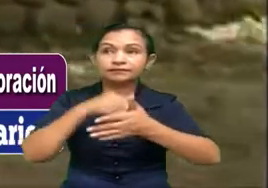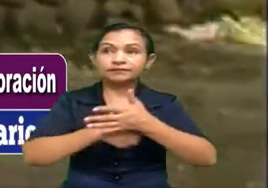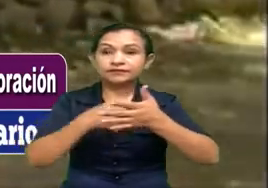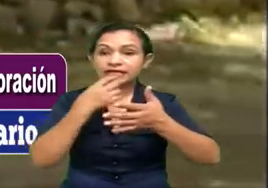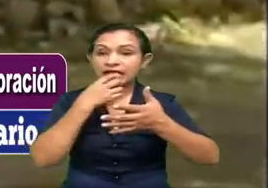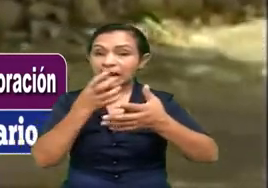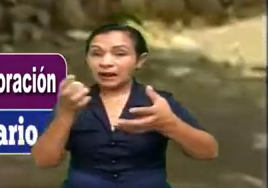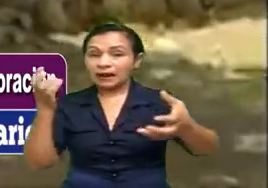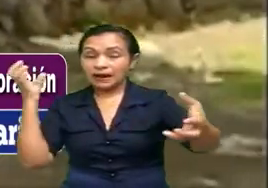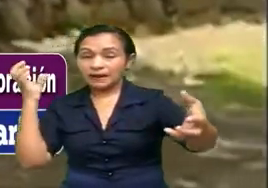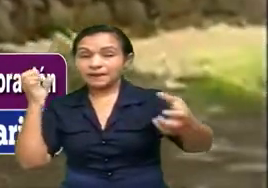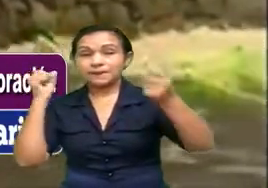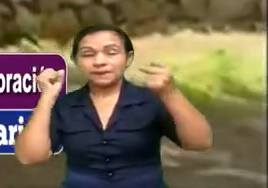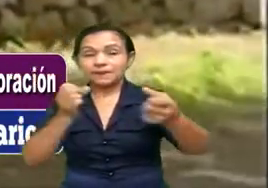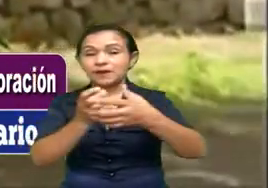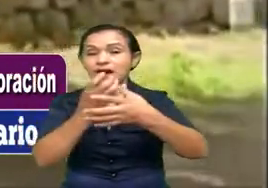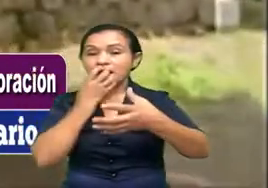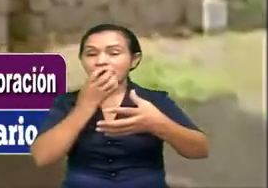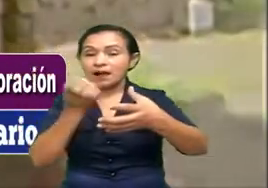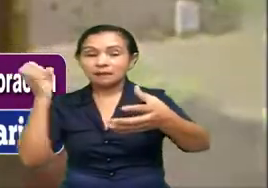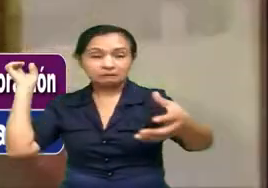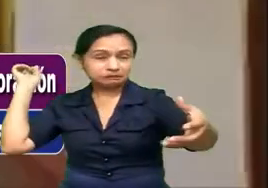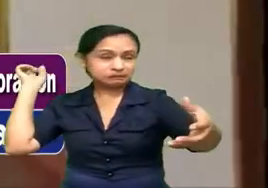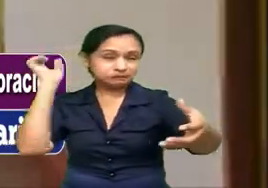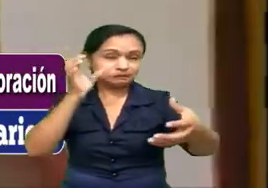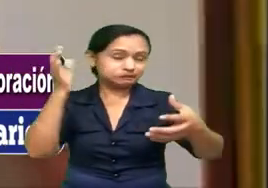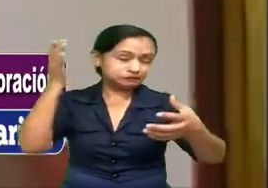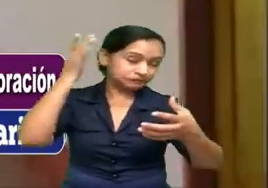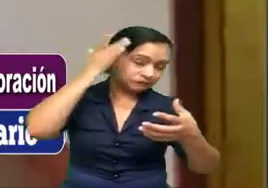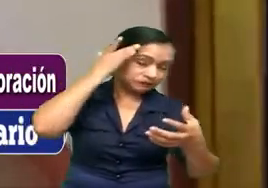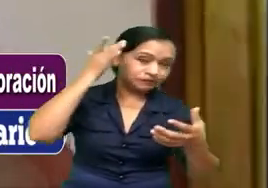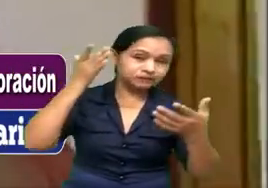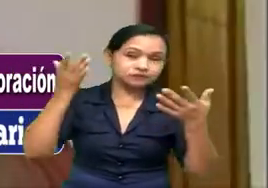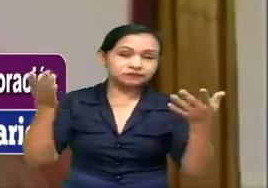pedrada de Andrés Castro, en la actitud